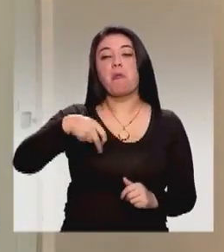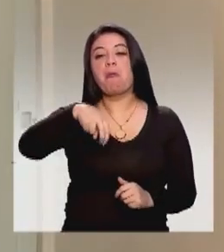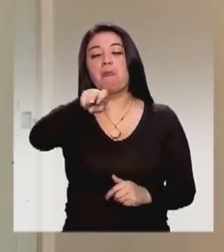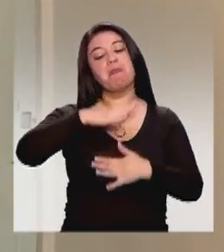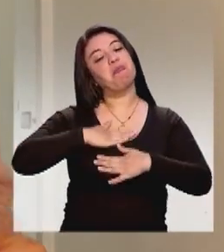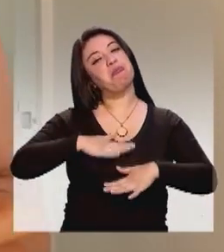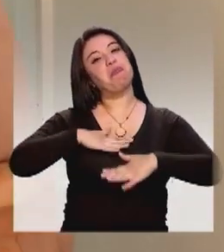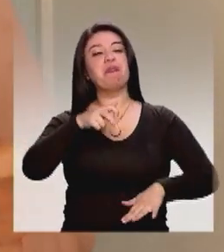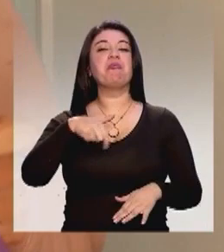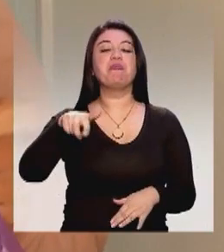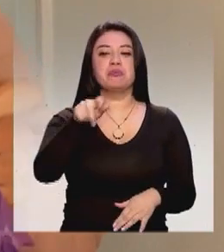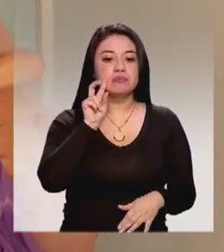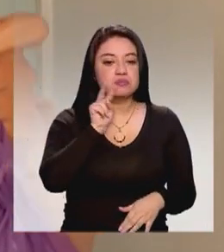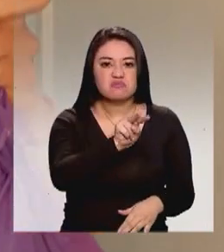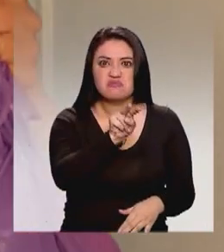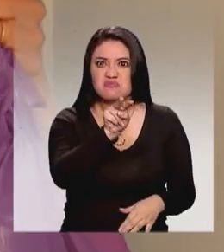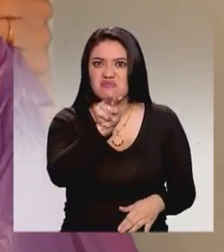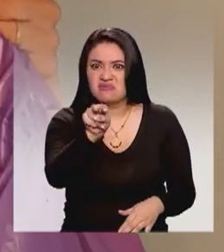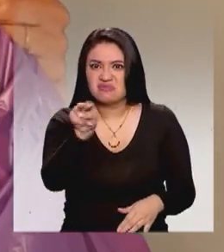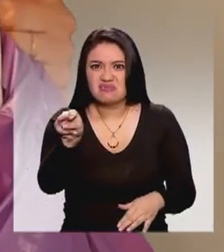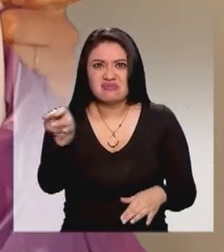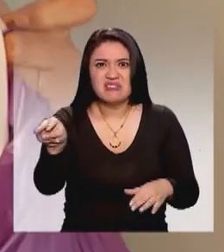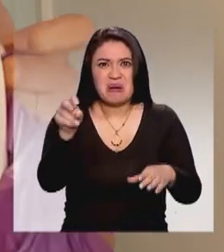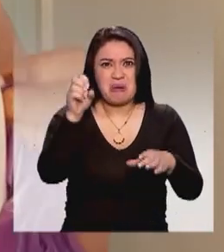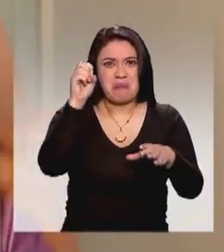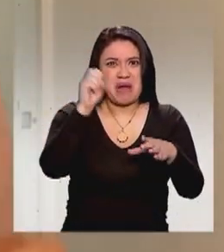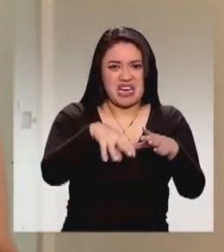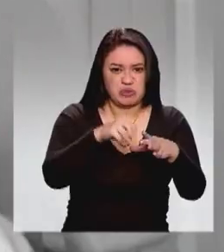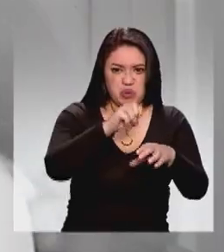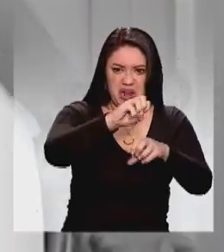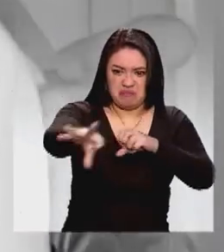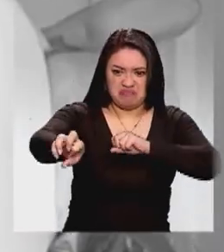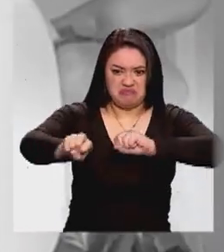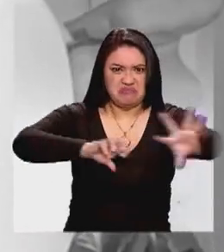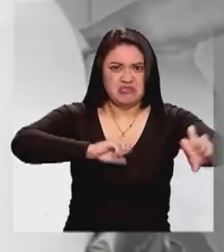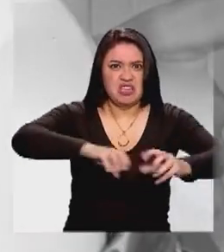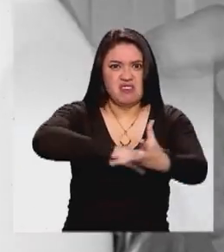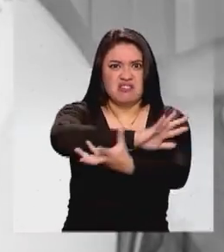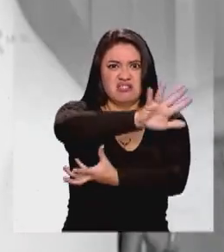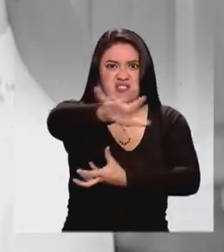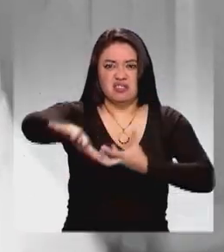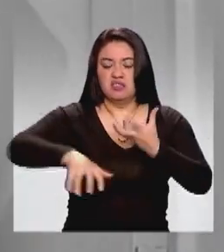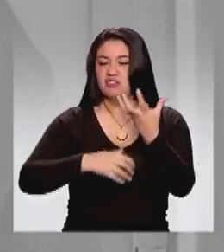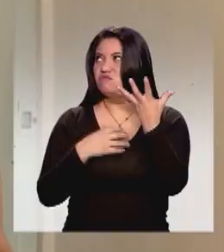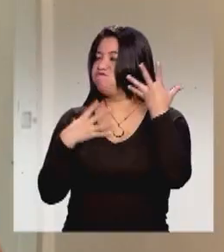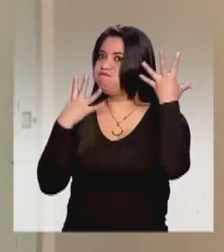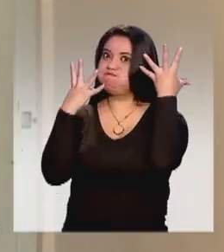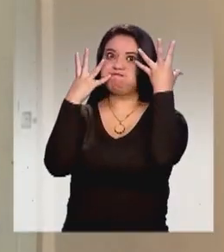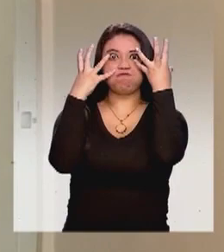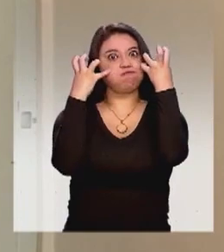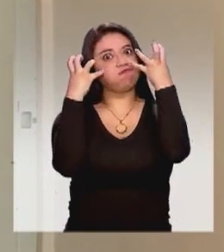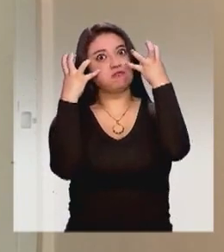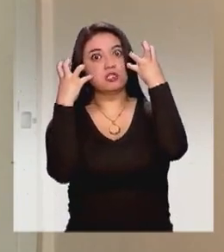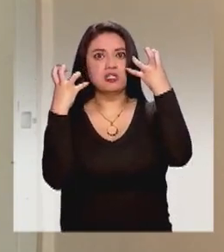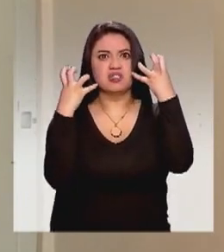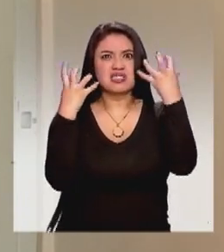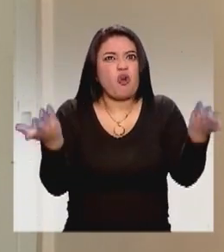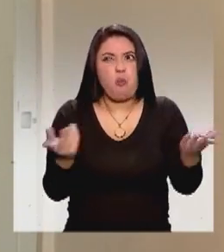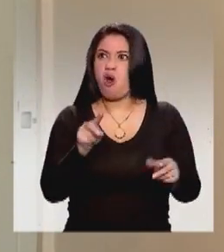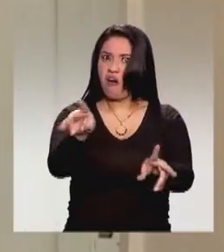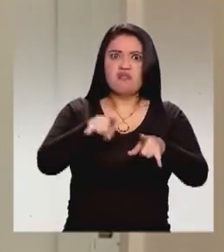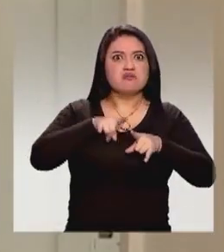relajarme. Y me encuentro con este desorden tan feo. Este desorden tan feo. Así, ¿quién se